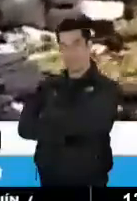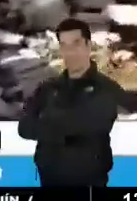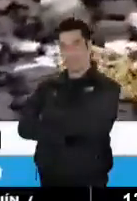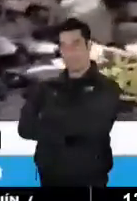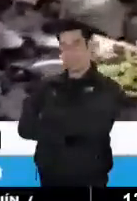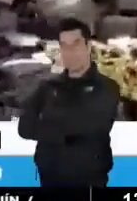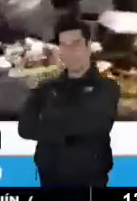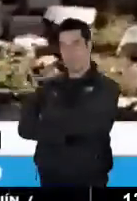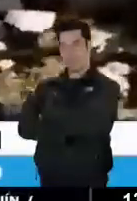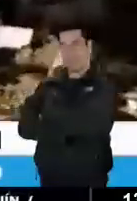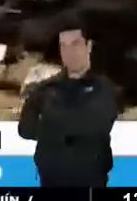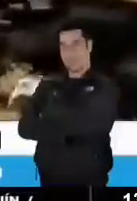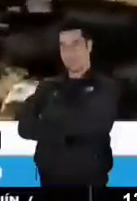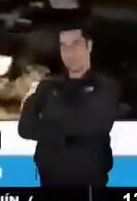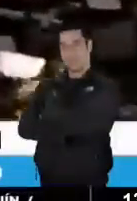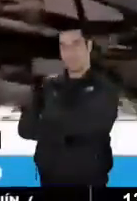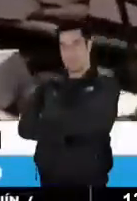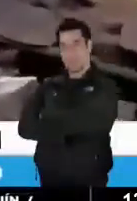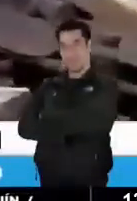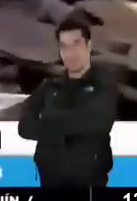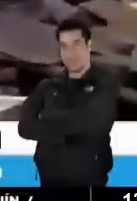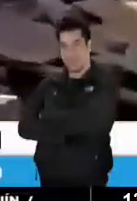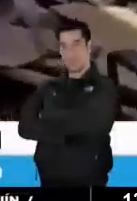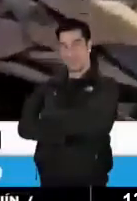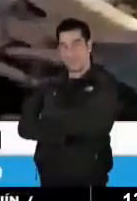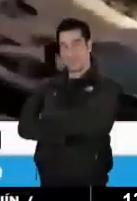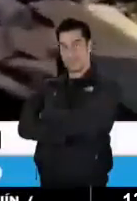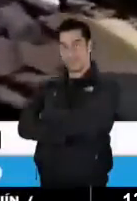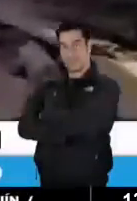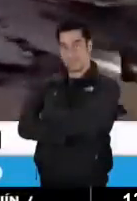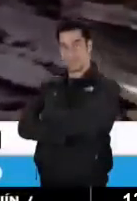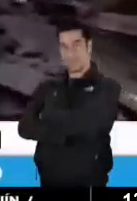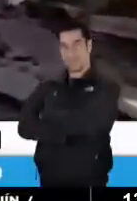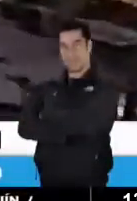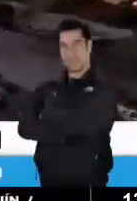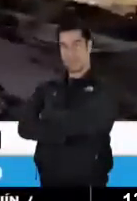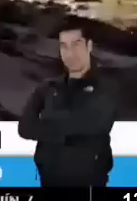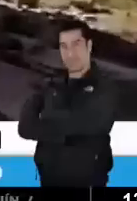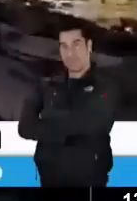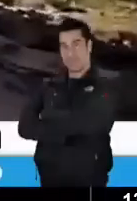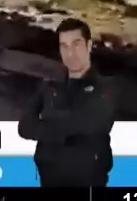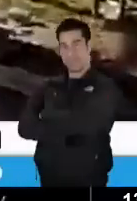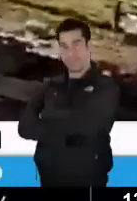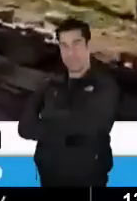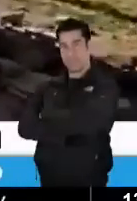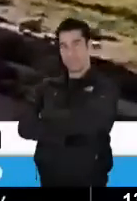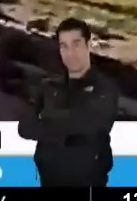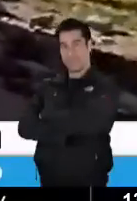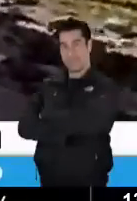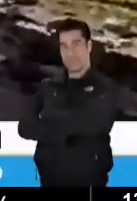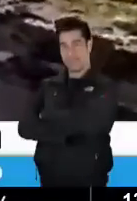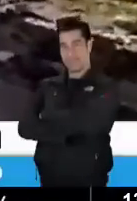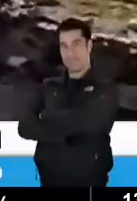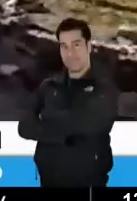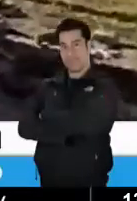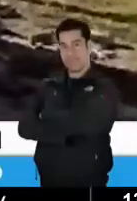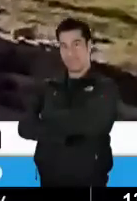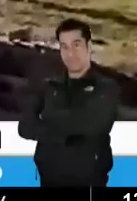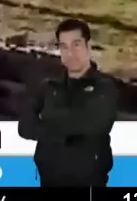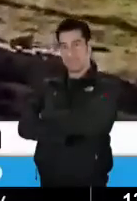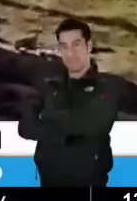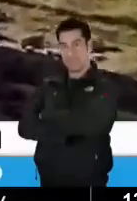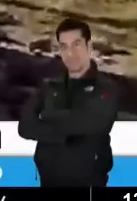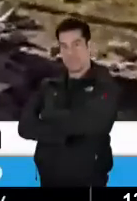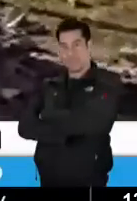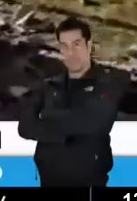estaba cuestionado ya por ser el líder de la banda Los Marchand, que cayó el año 2021, luego de una incautación de más